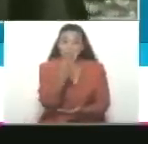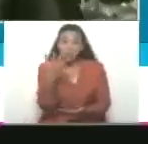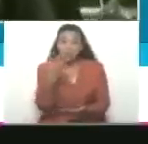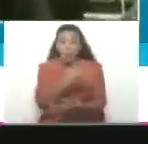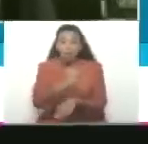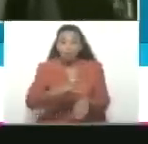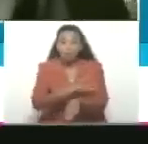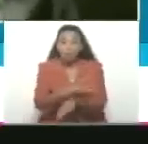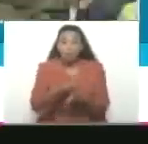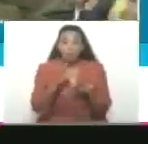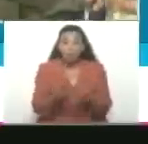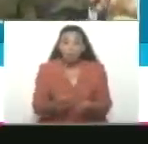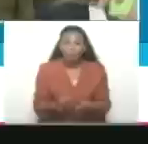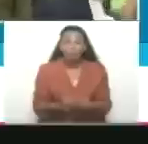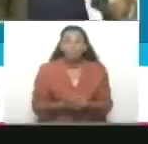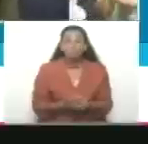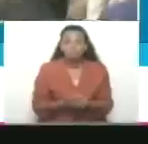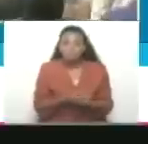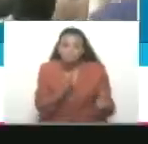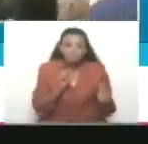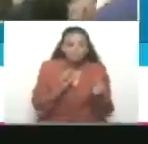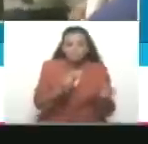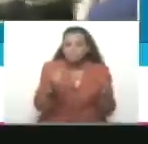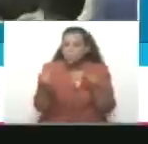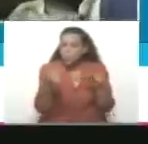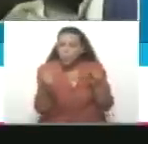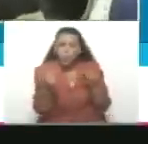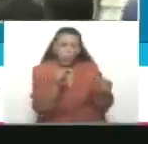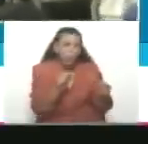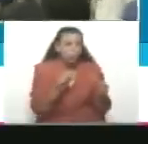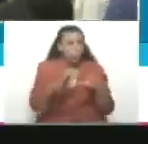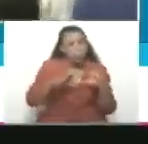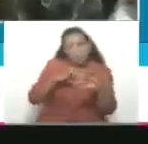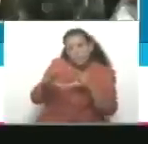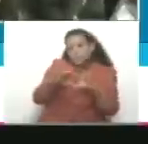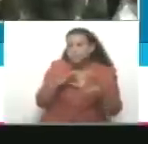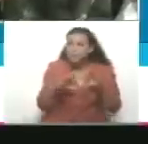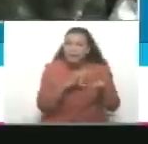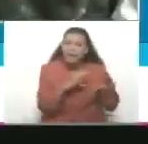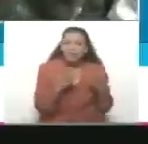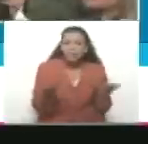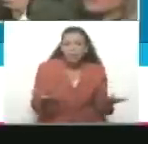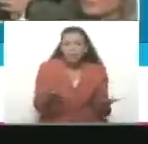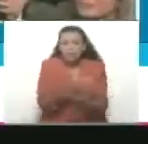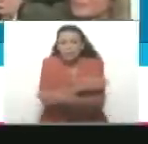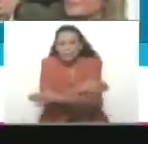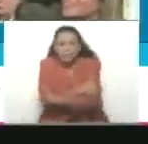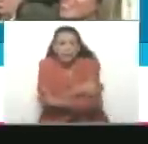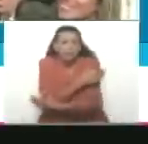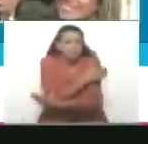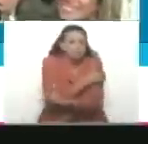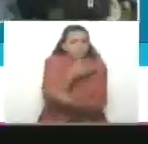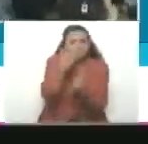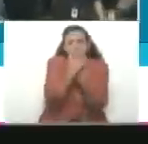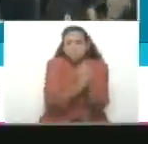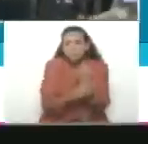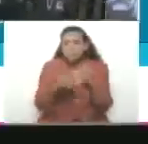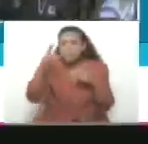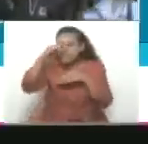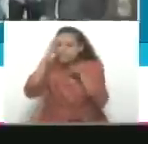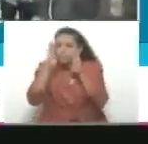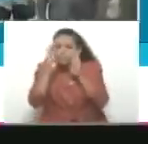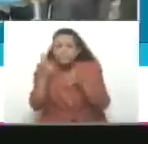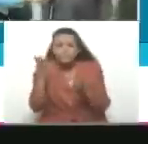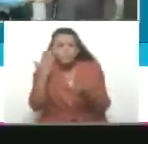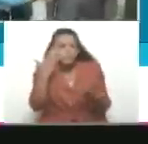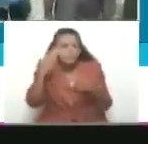recorriendo viendo dialogando conversando abrazando a nuestro pueblo escuchando y abrazando